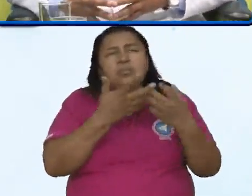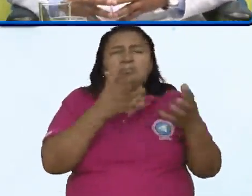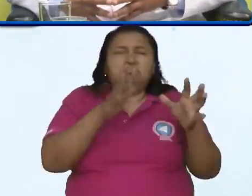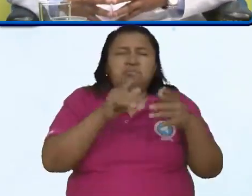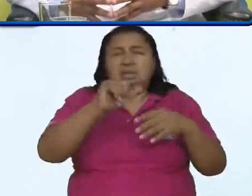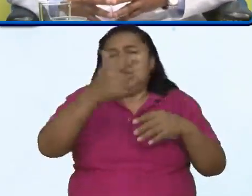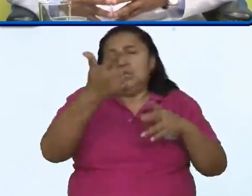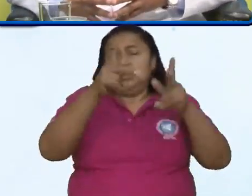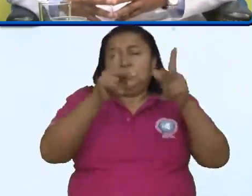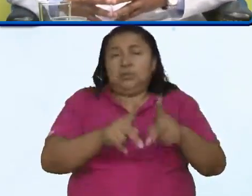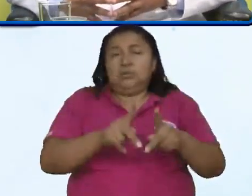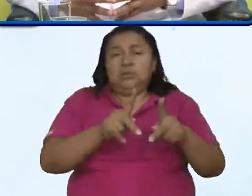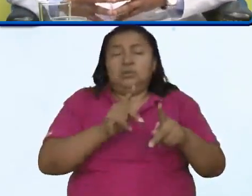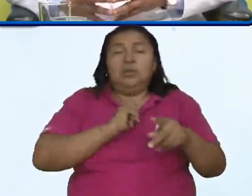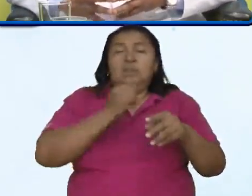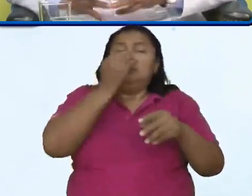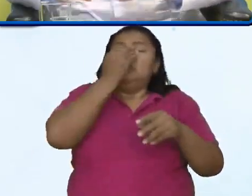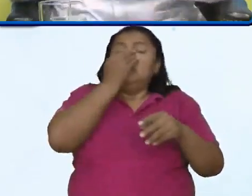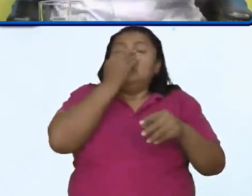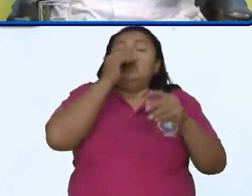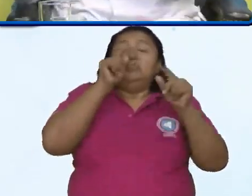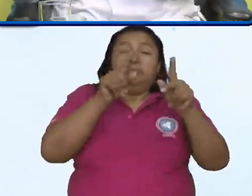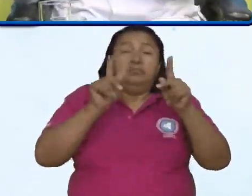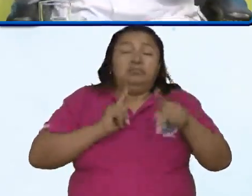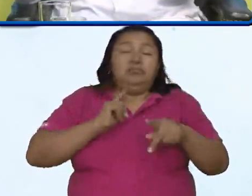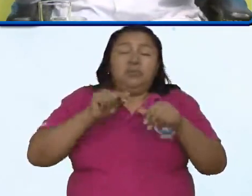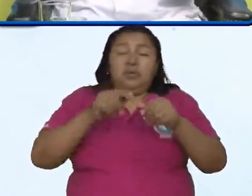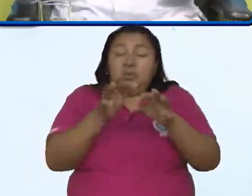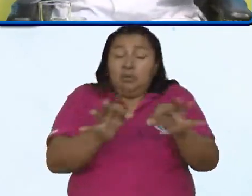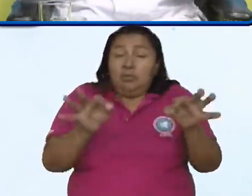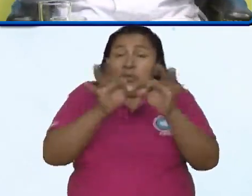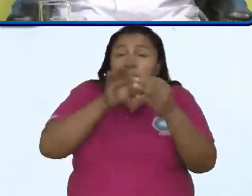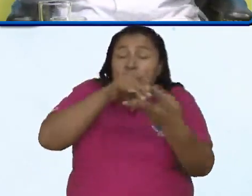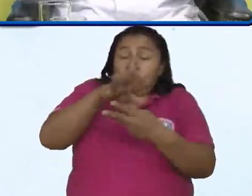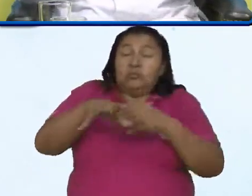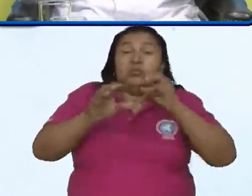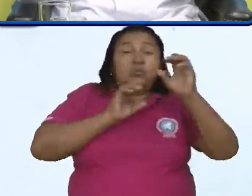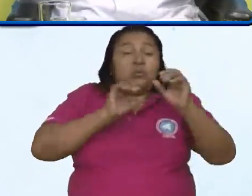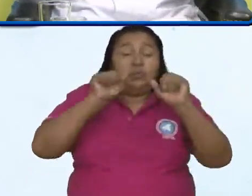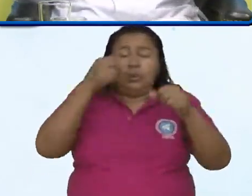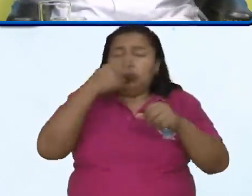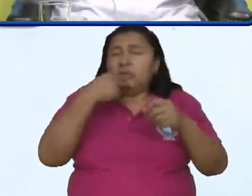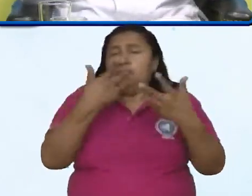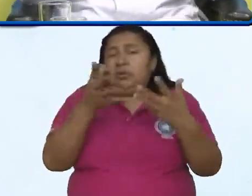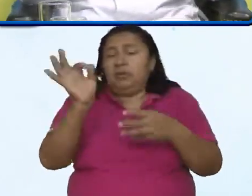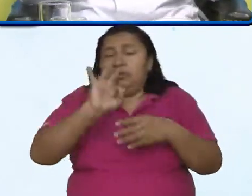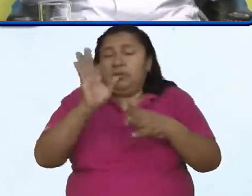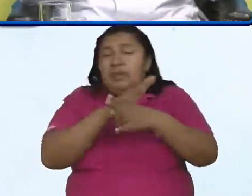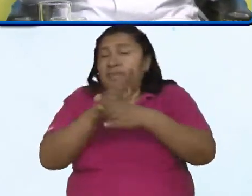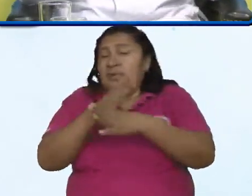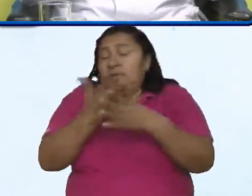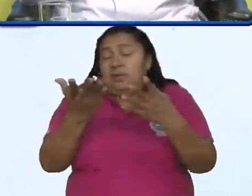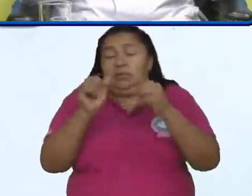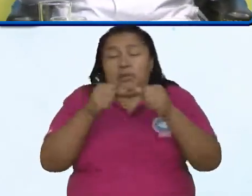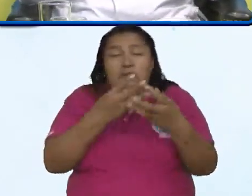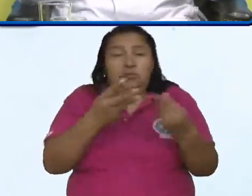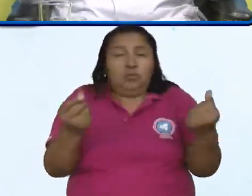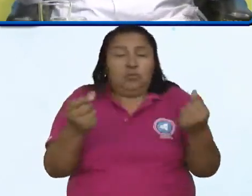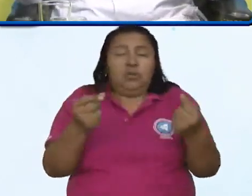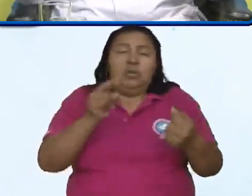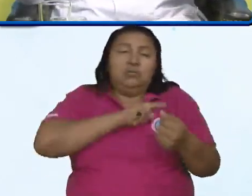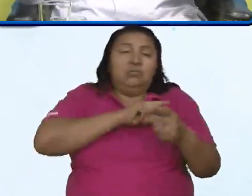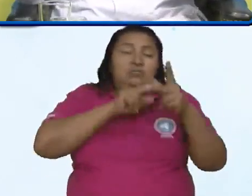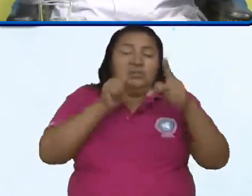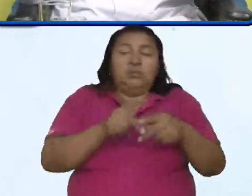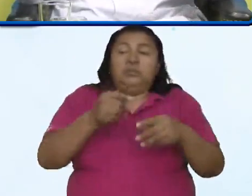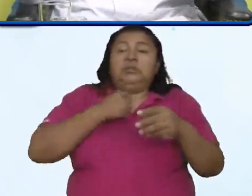7 anestesiólogos. 7 anestesiólogos. Sí, entonces nos interconsultan sobre esos temas, porque los que más manejan ese tema son los anestesiólogos. Claro, los internistas, como